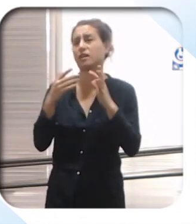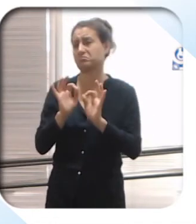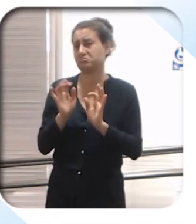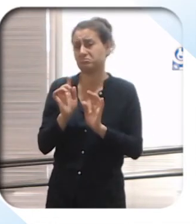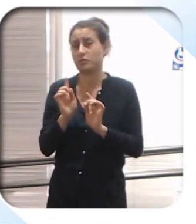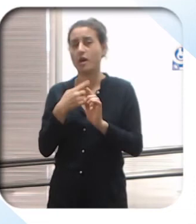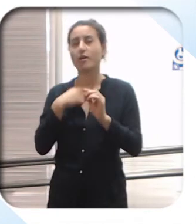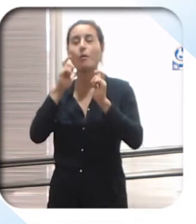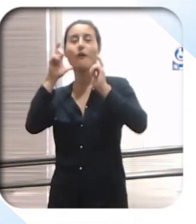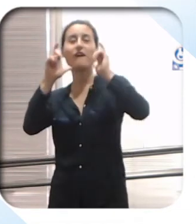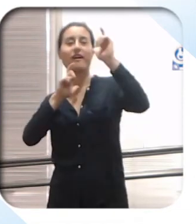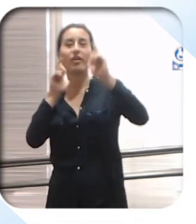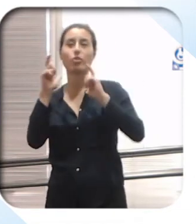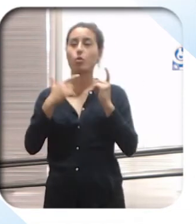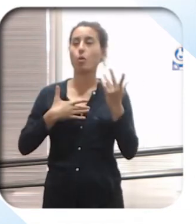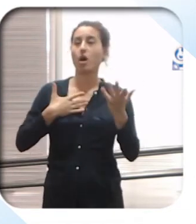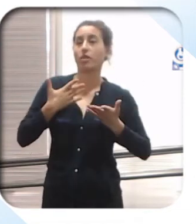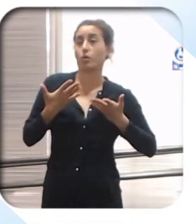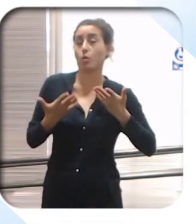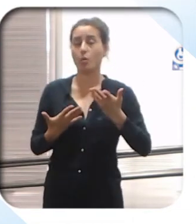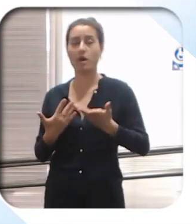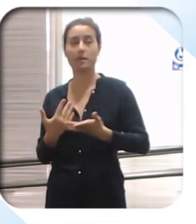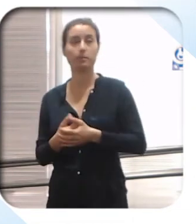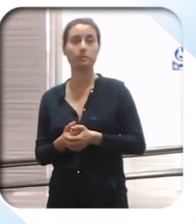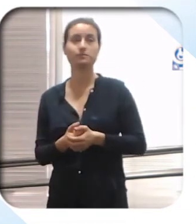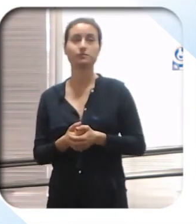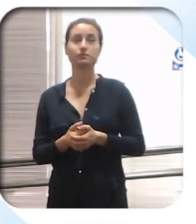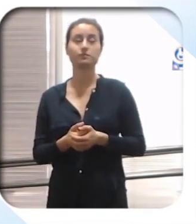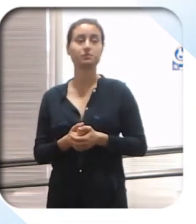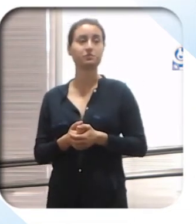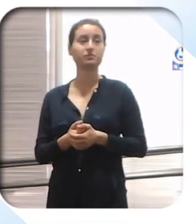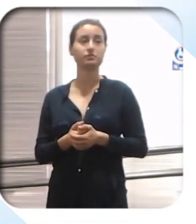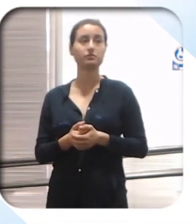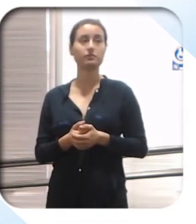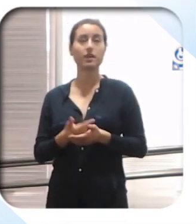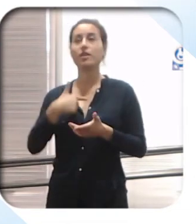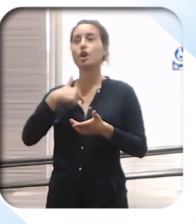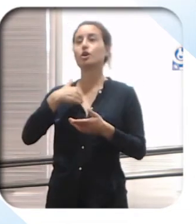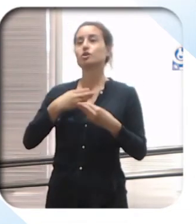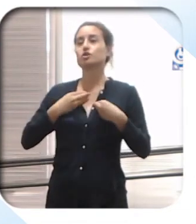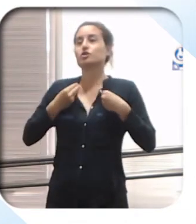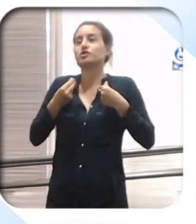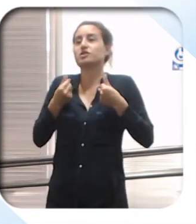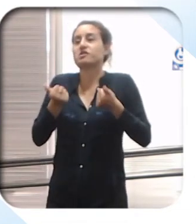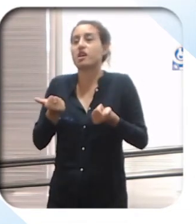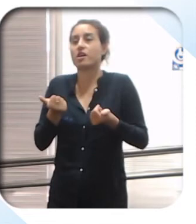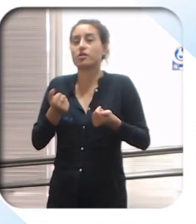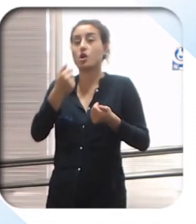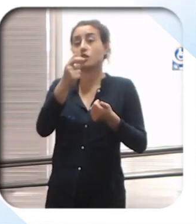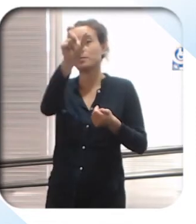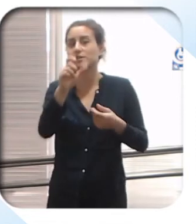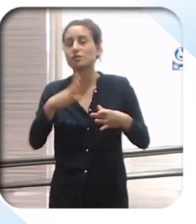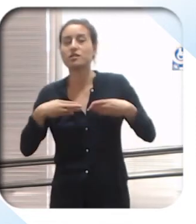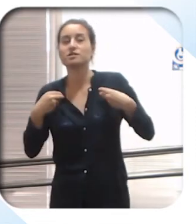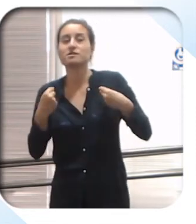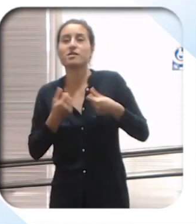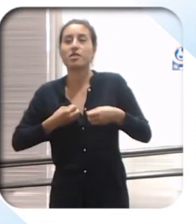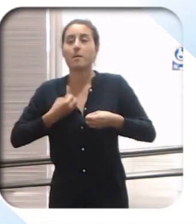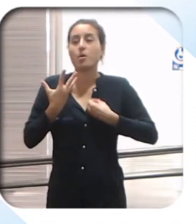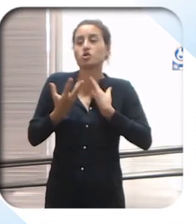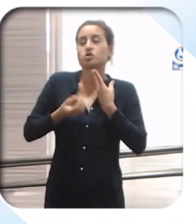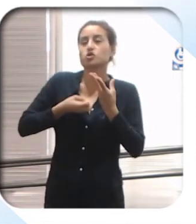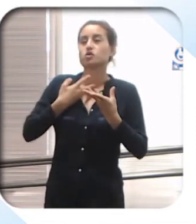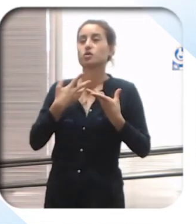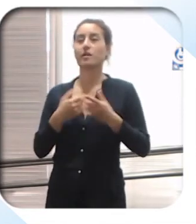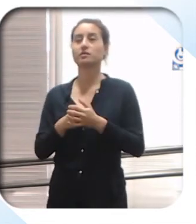que es gestual, que es desde lo vivido, desde lo que yo siento, ¿verdad? Desde lo emocional,